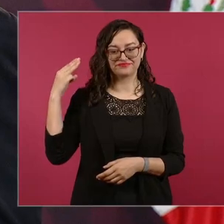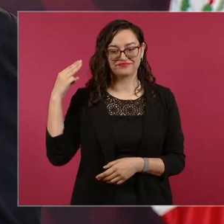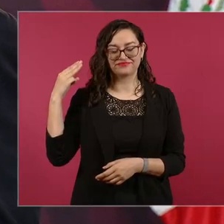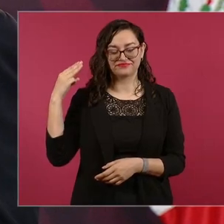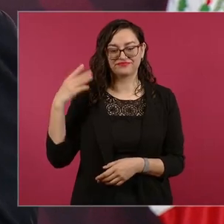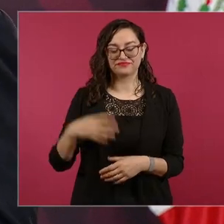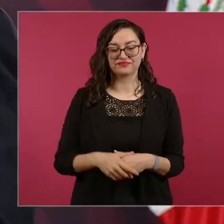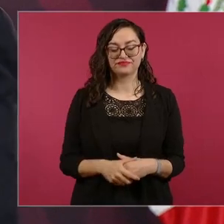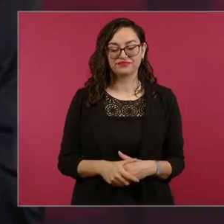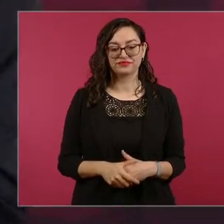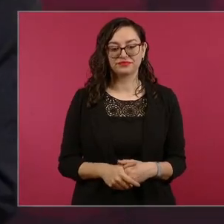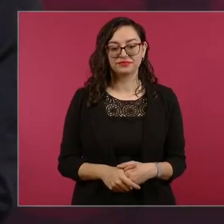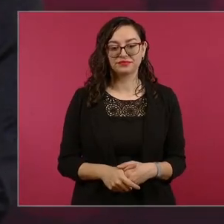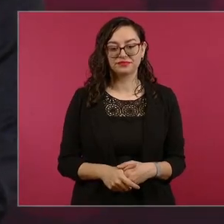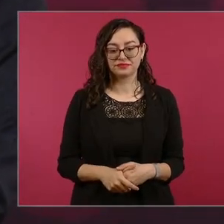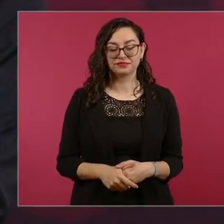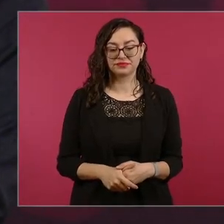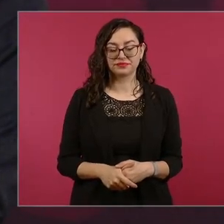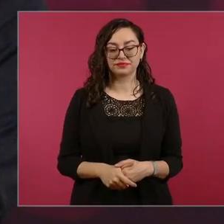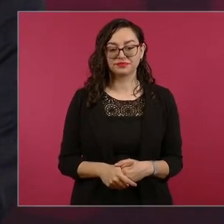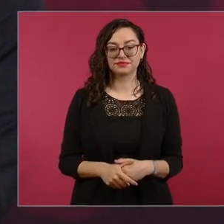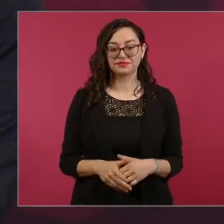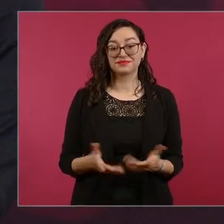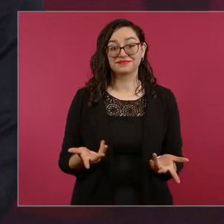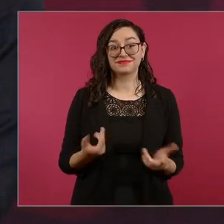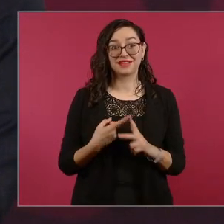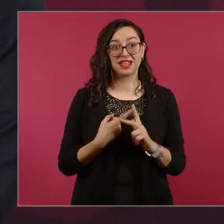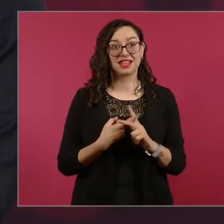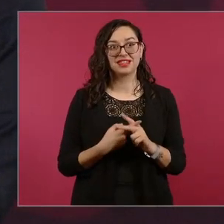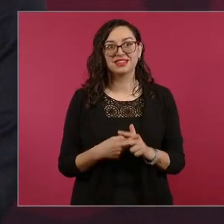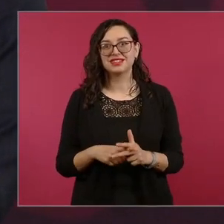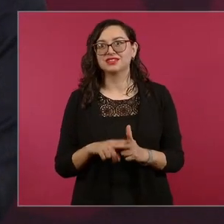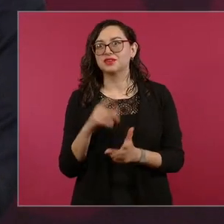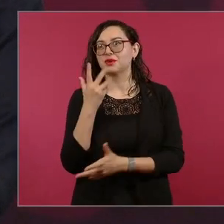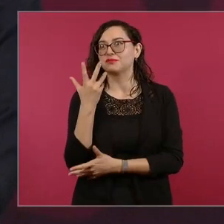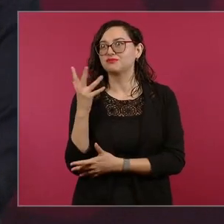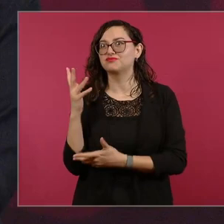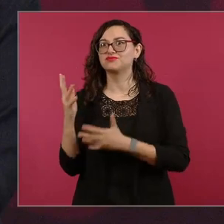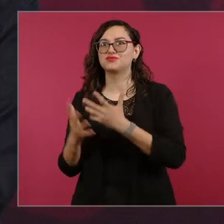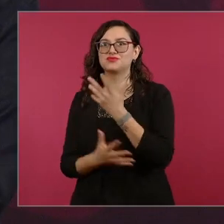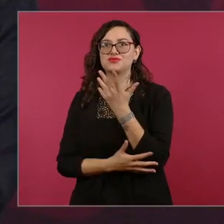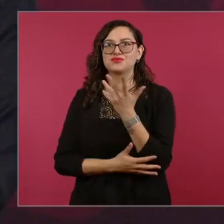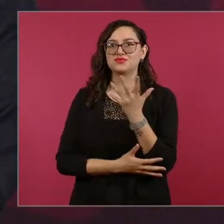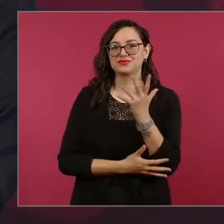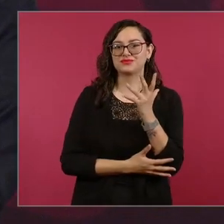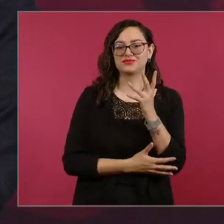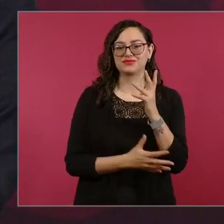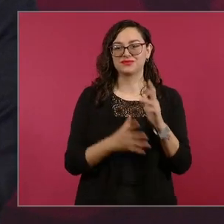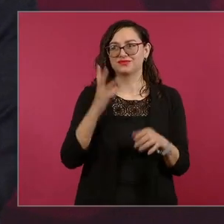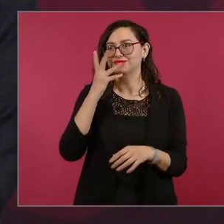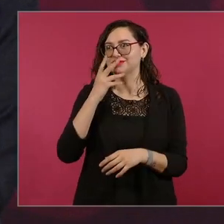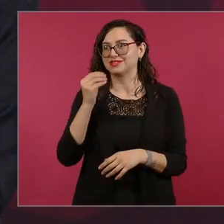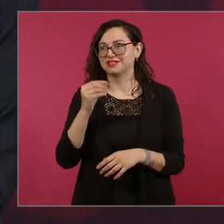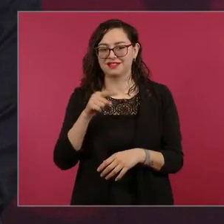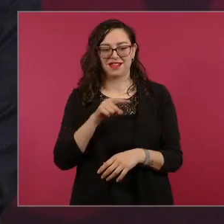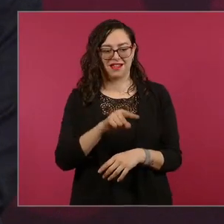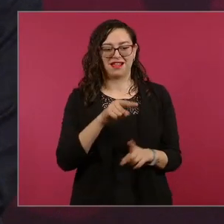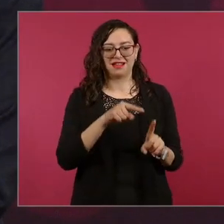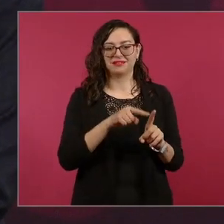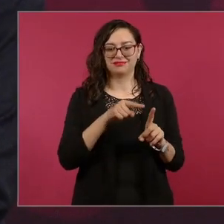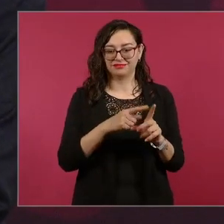inicia la primavera, coincide con el inicio de la primavera.